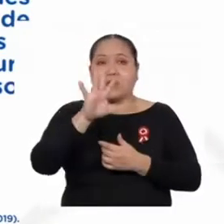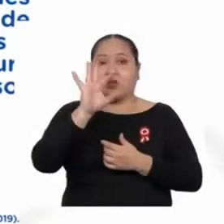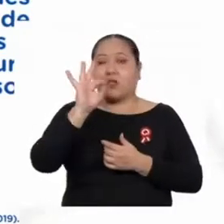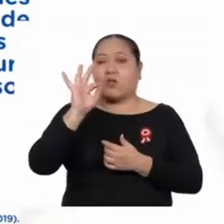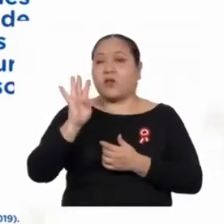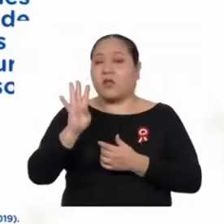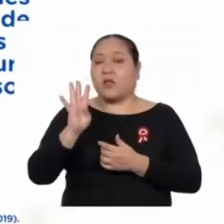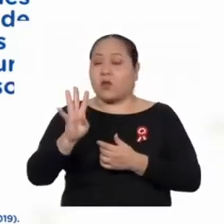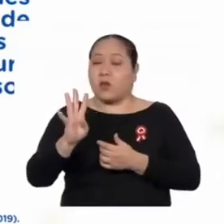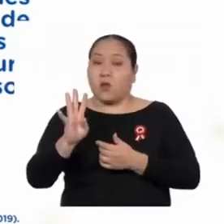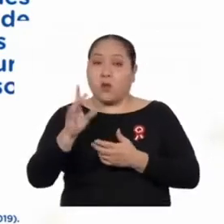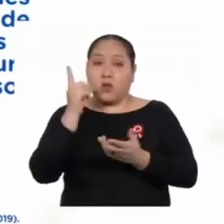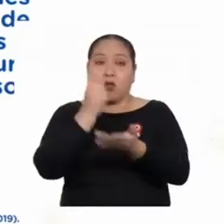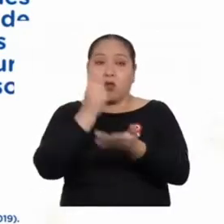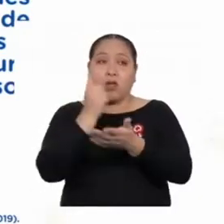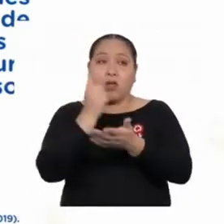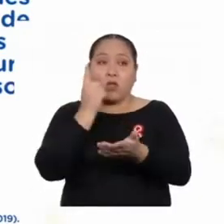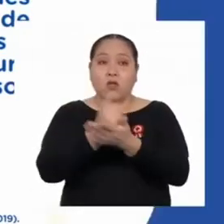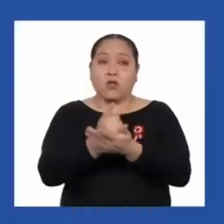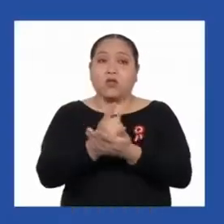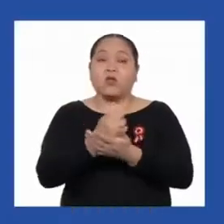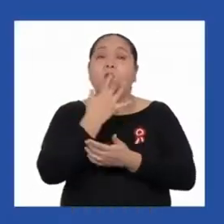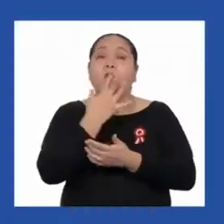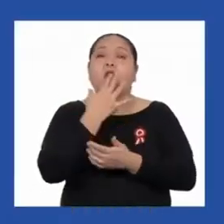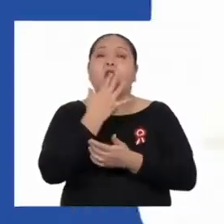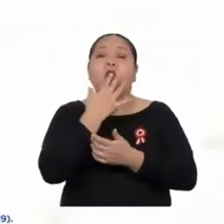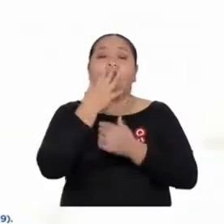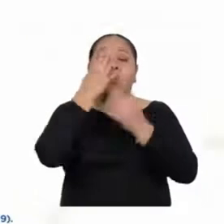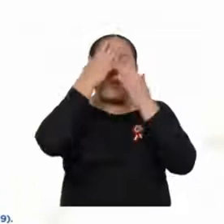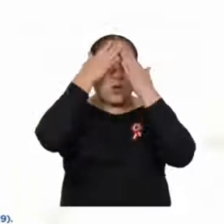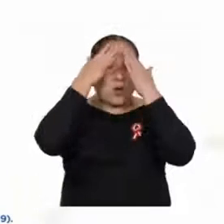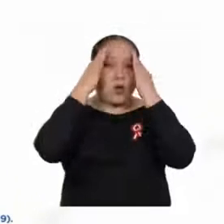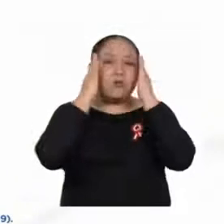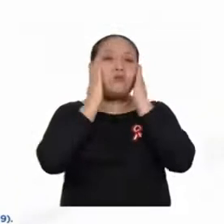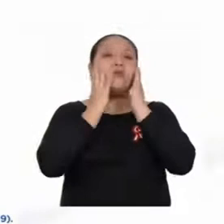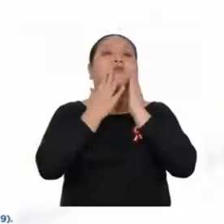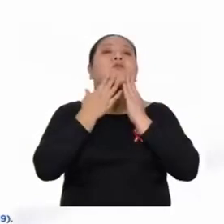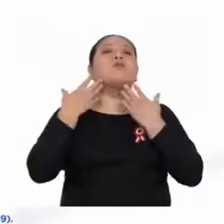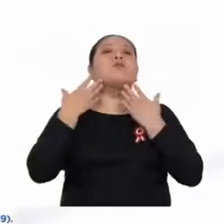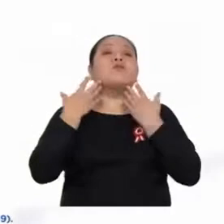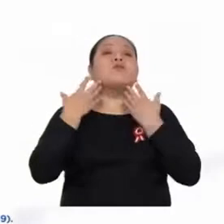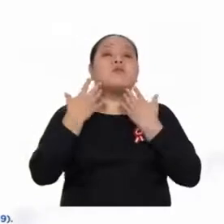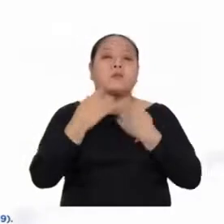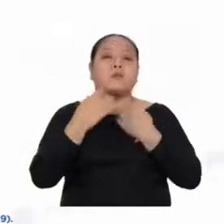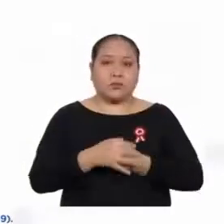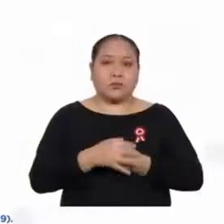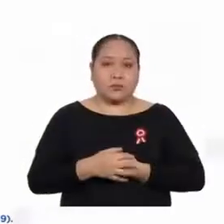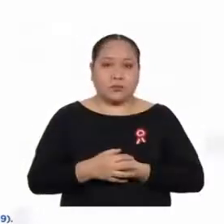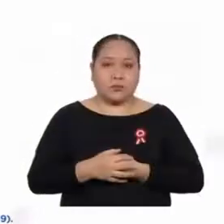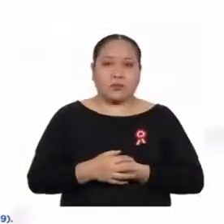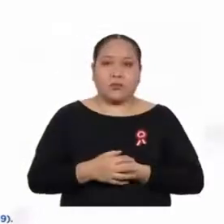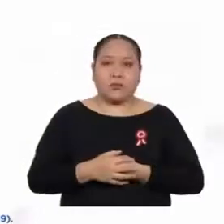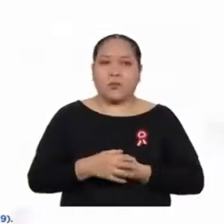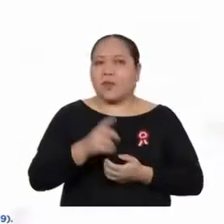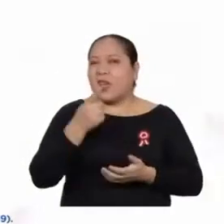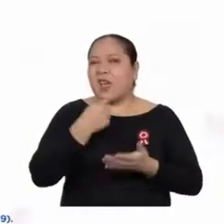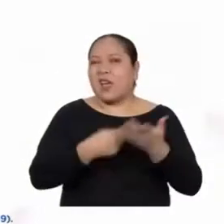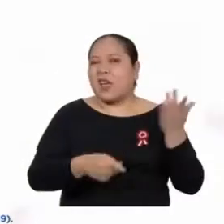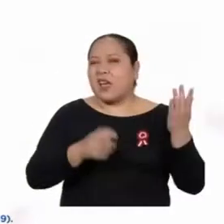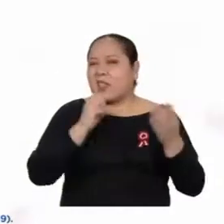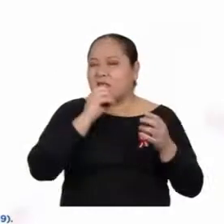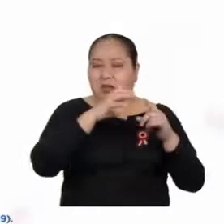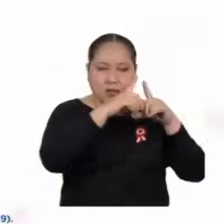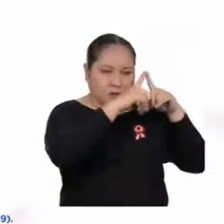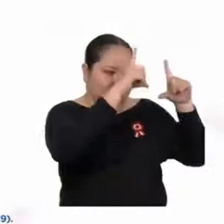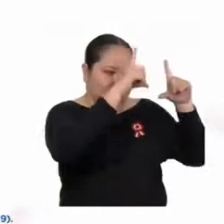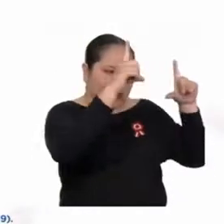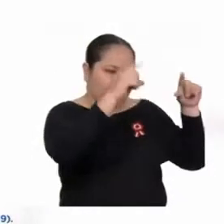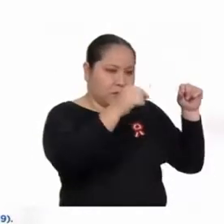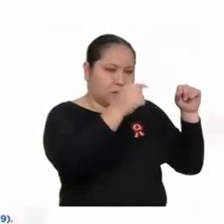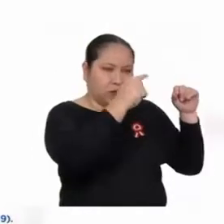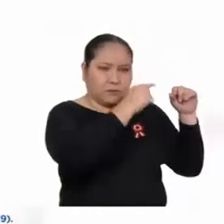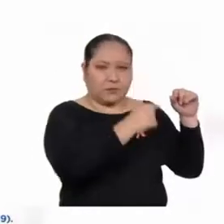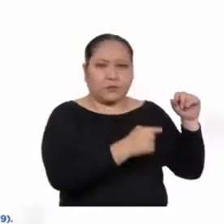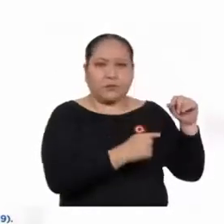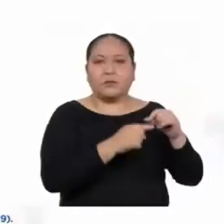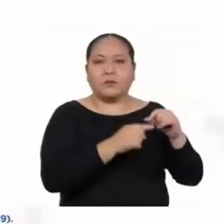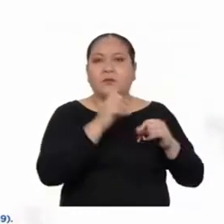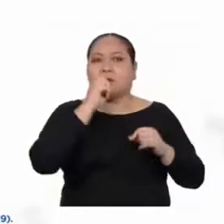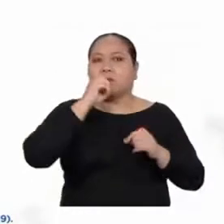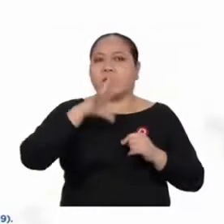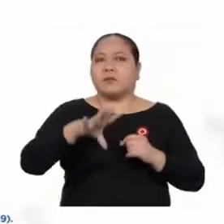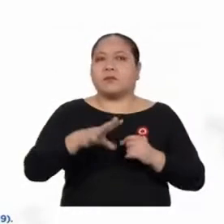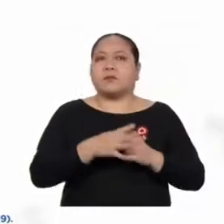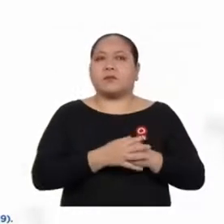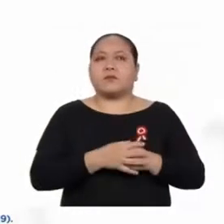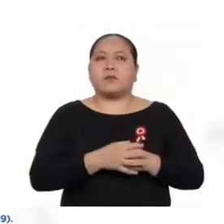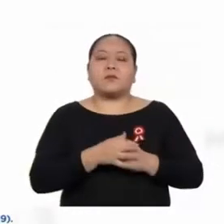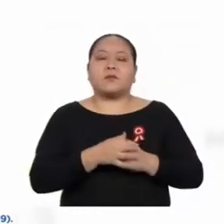394 casos por el color de piel. ¿De qué trata el párrafo? Nos habla sobre los casos